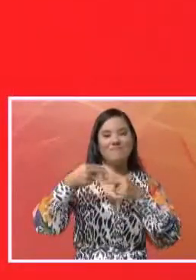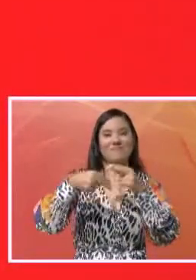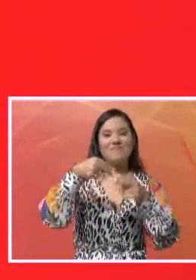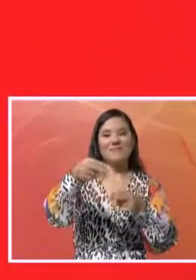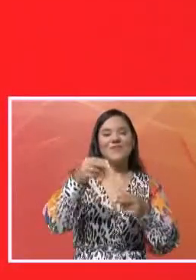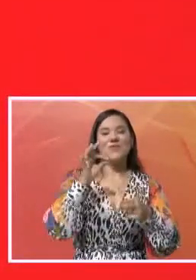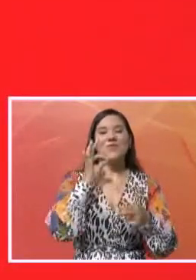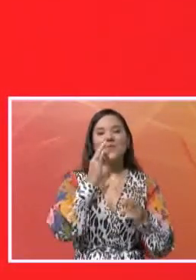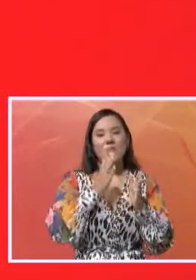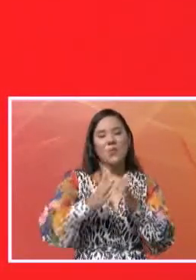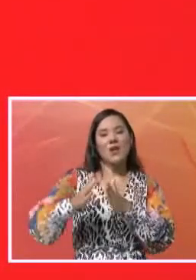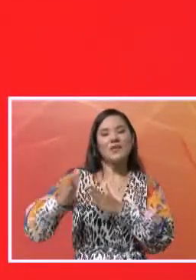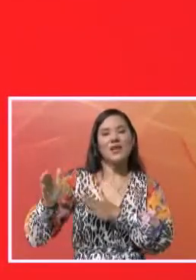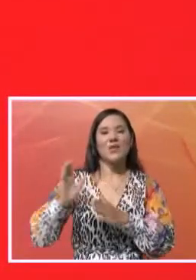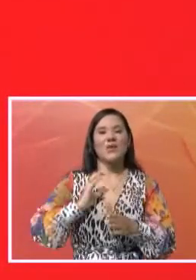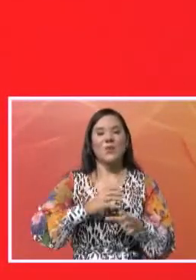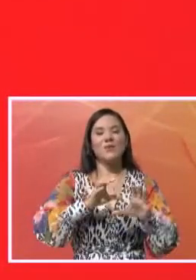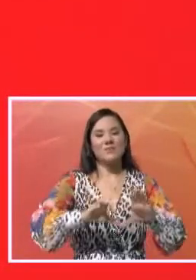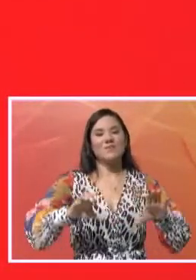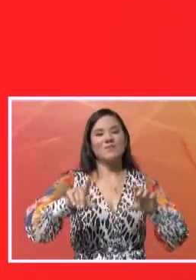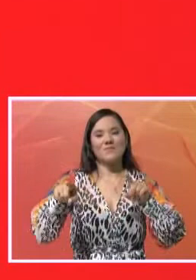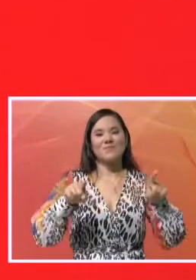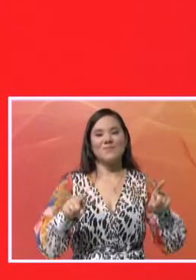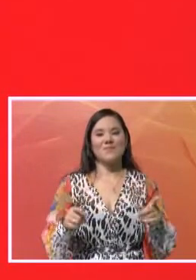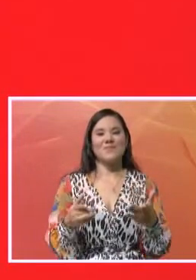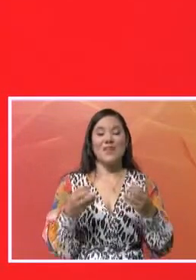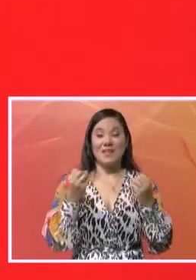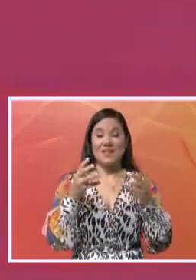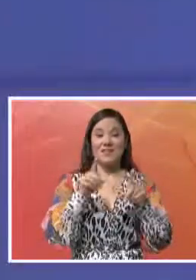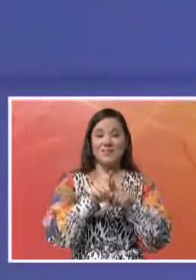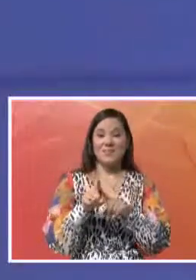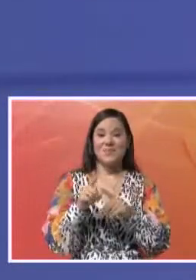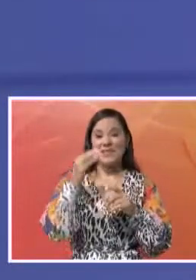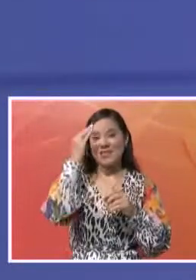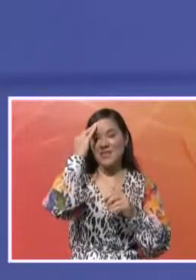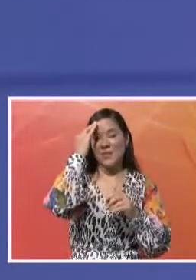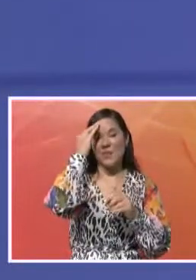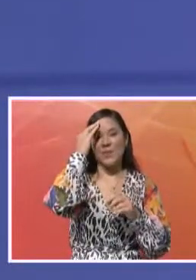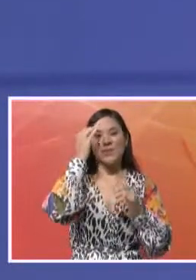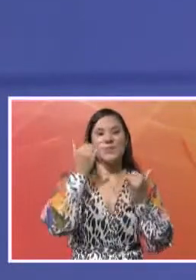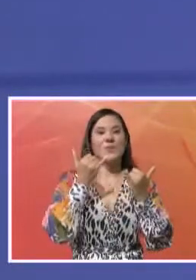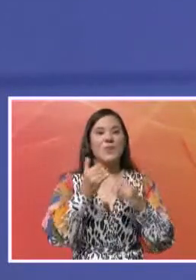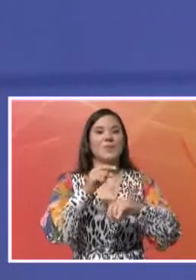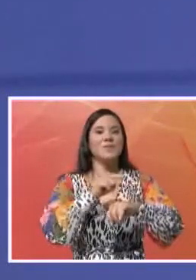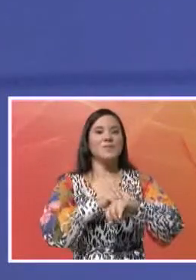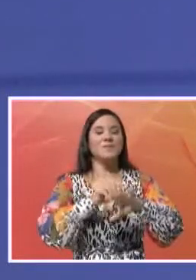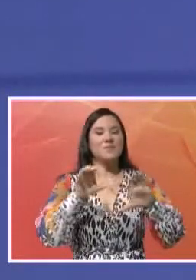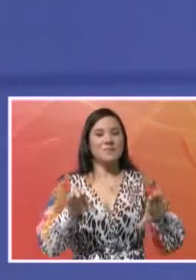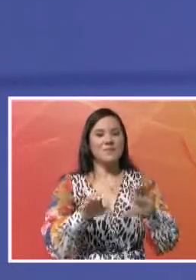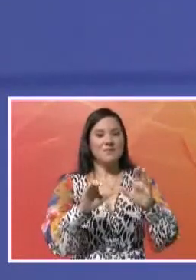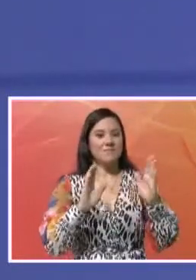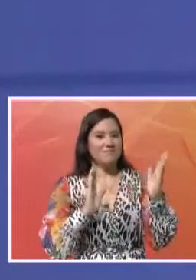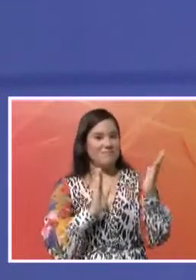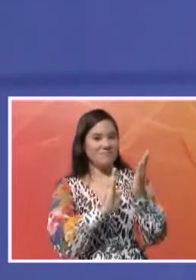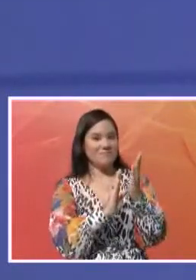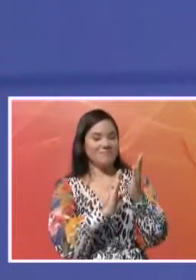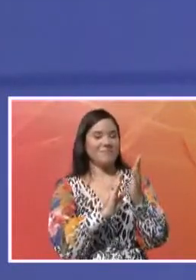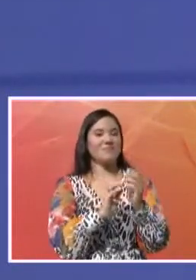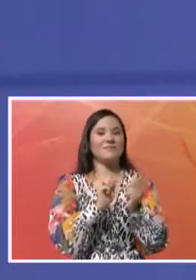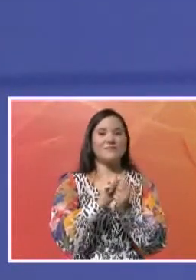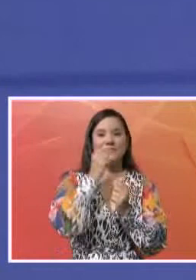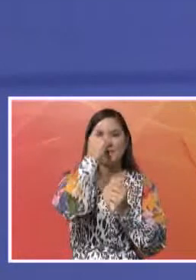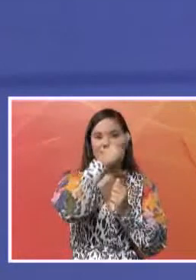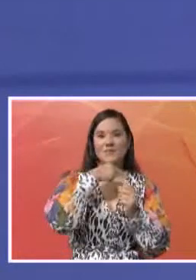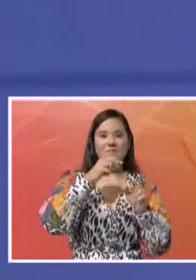necesarios en cada uno de nuestros que será carolina te conocemos y sabemos que que esa entereza que te caracteriza la llevas contigo en todos